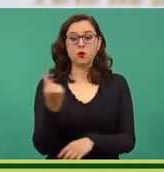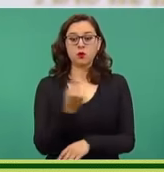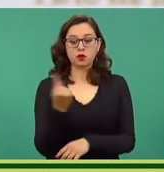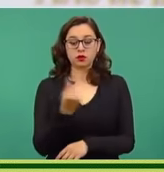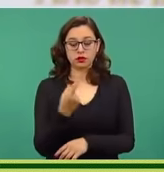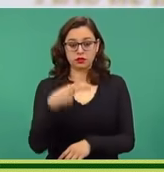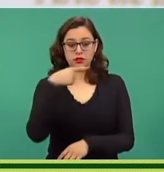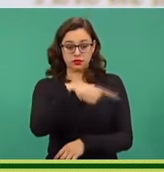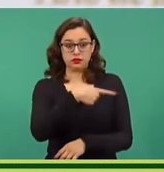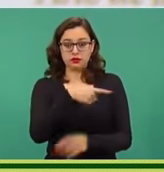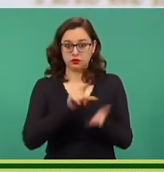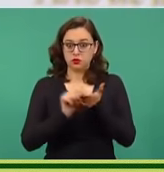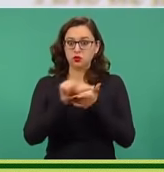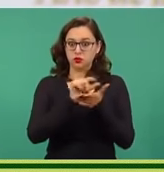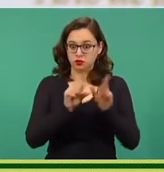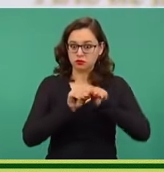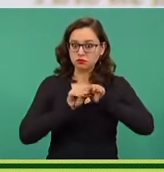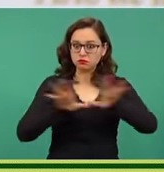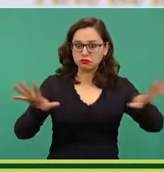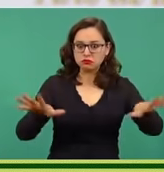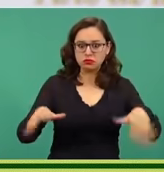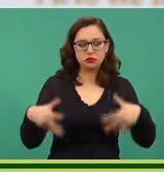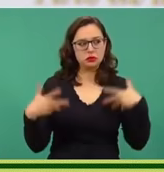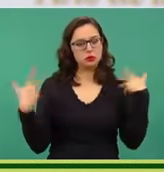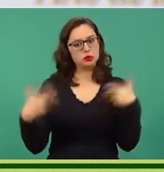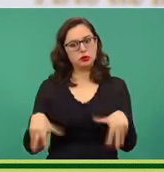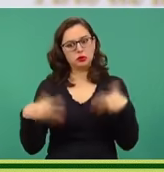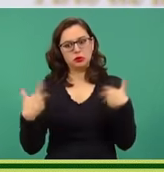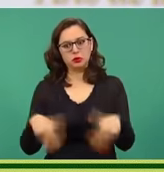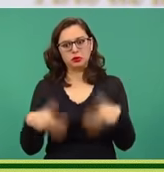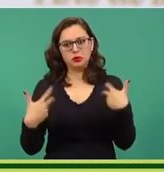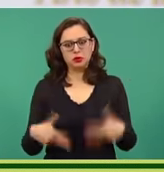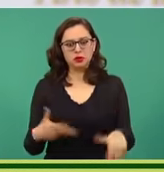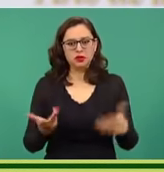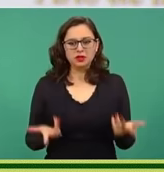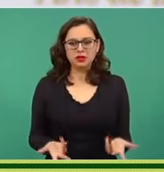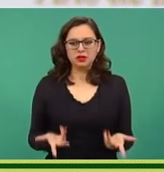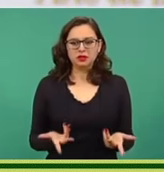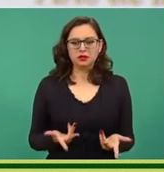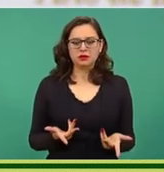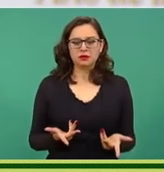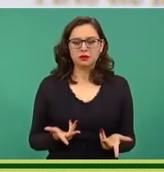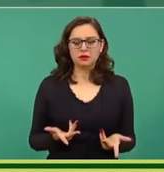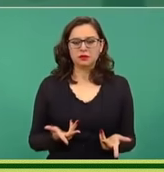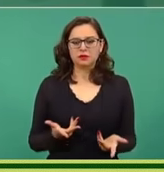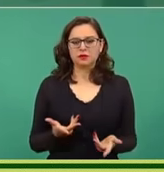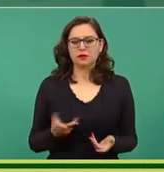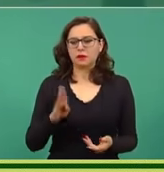esos señores que éste ofende a beatriz